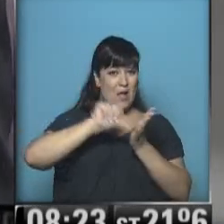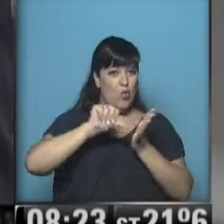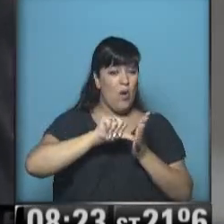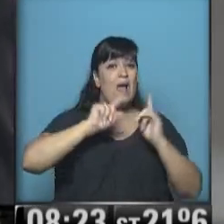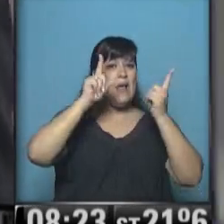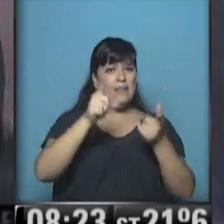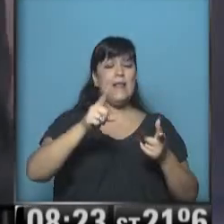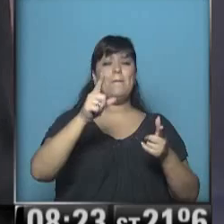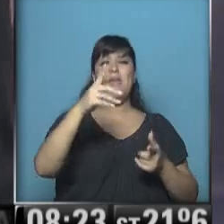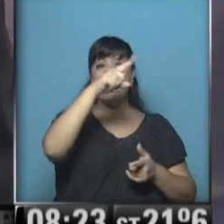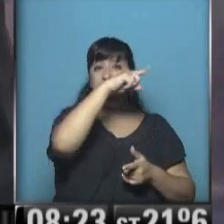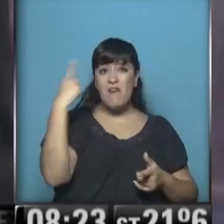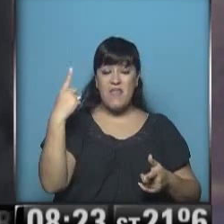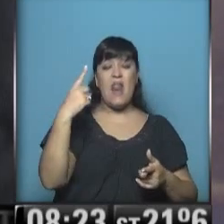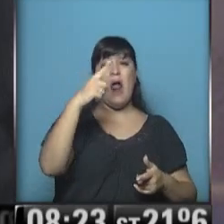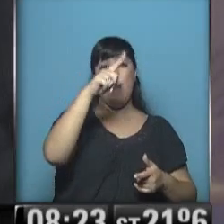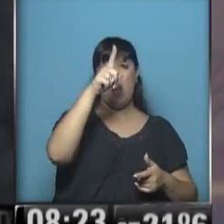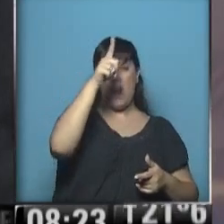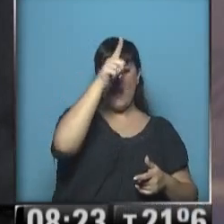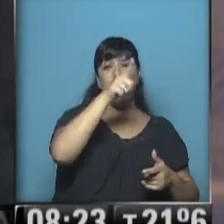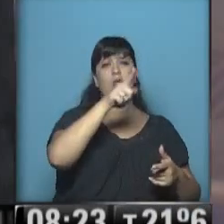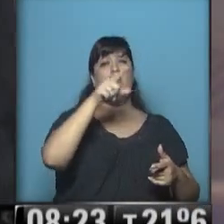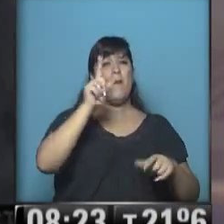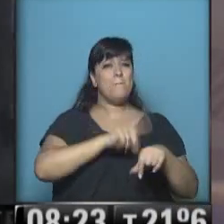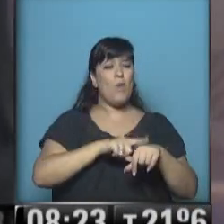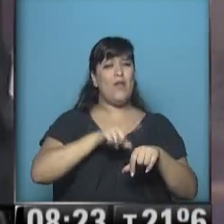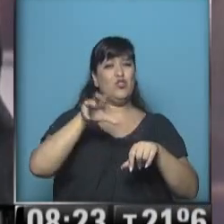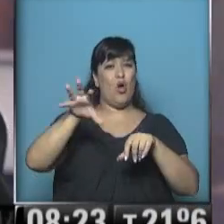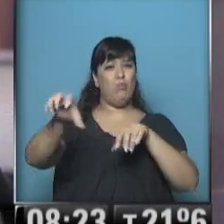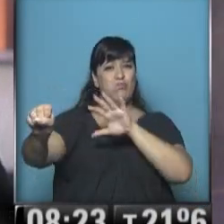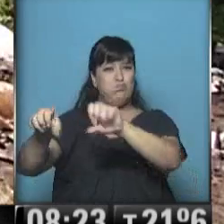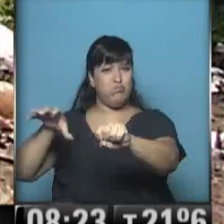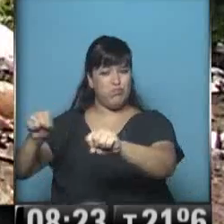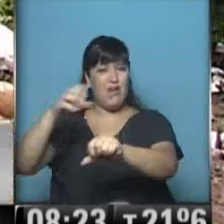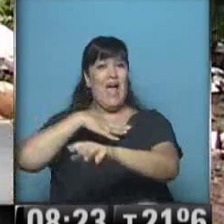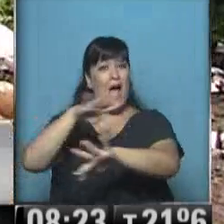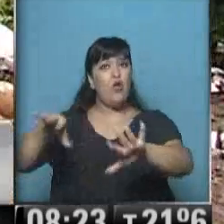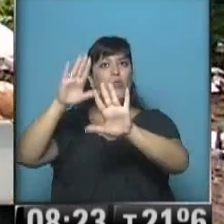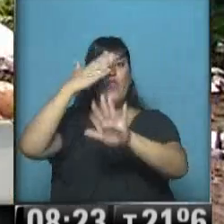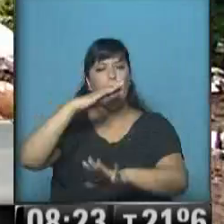también fuerzas federales en el momento de la detención y posterior desaparición de los estudiantes.